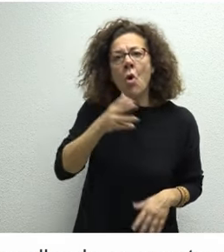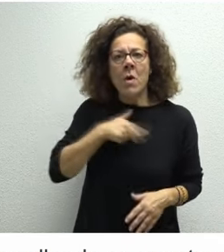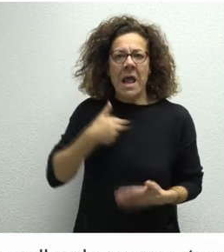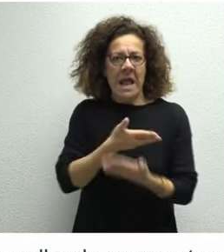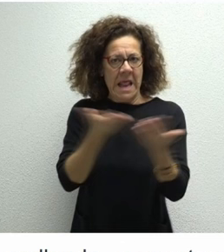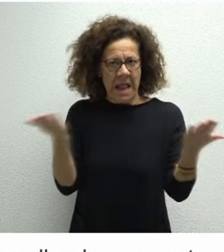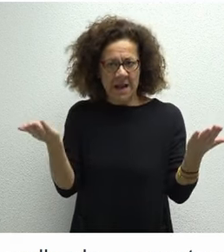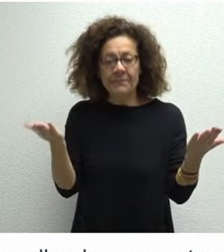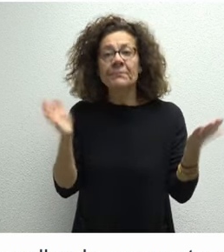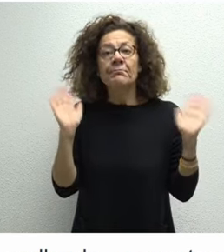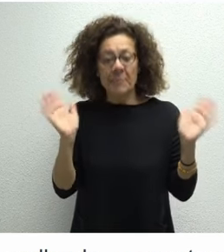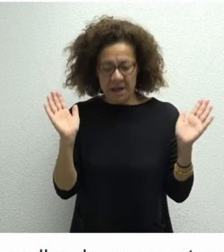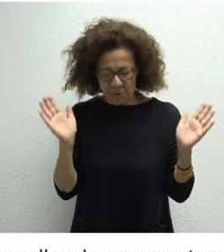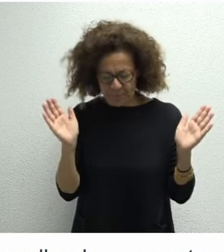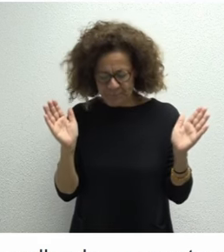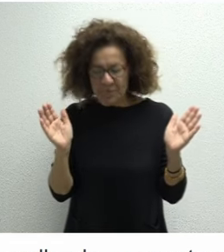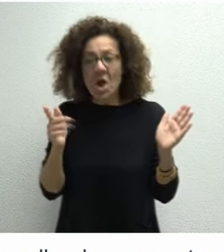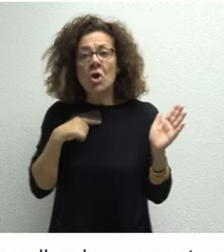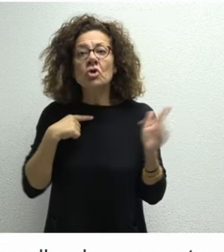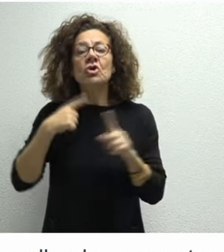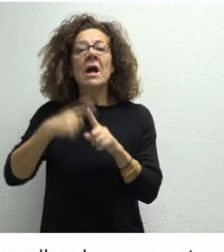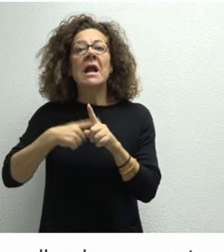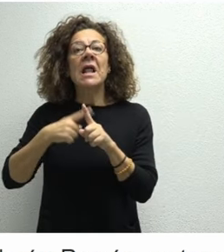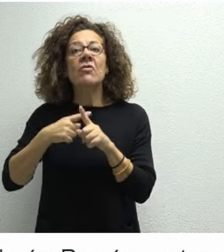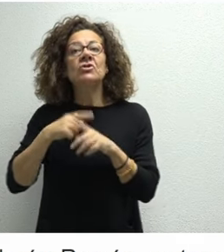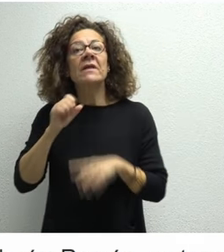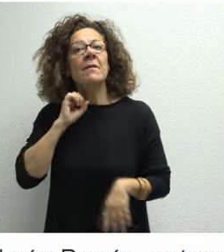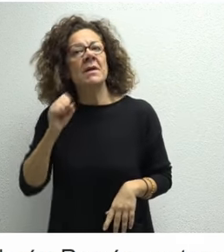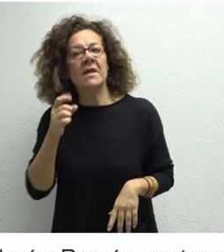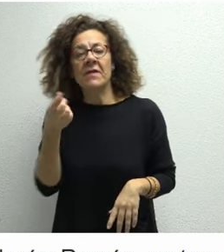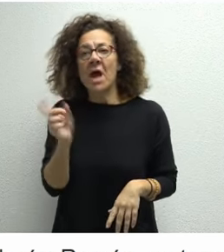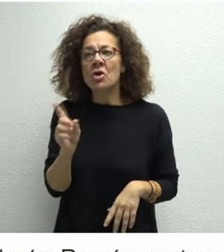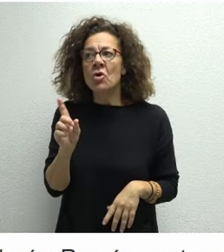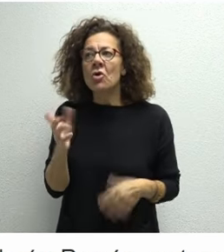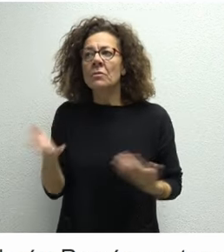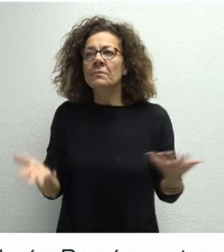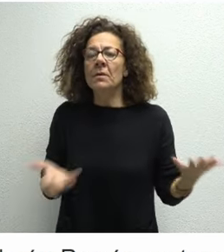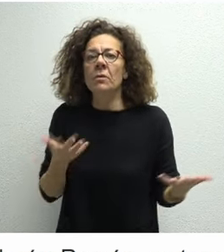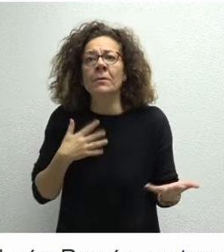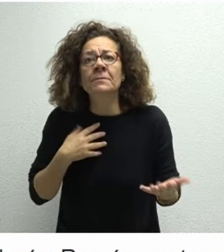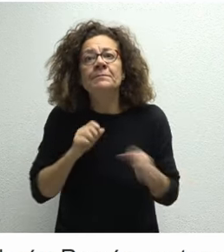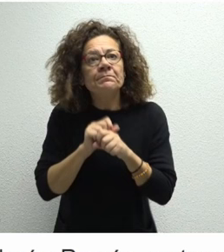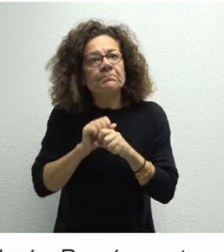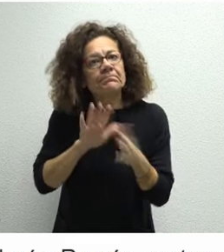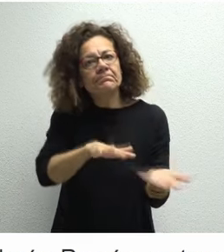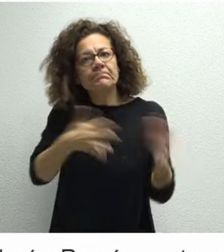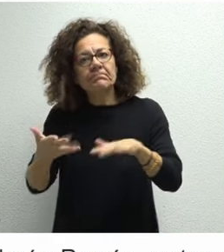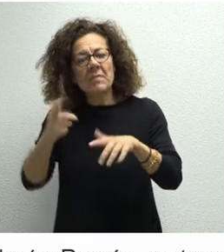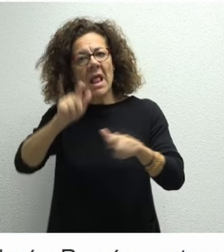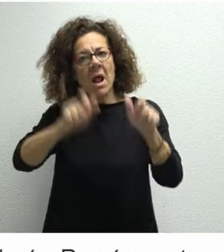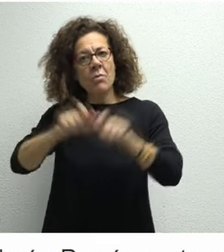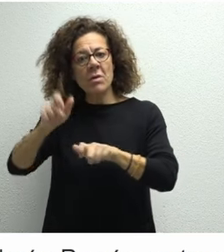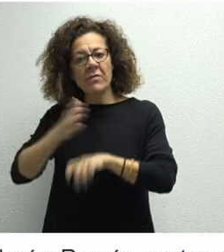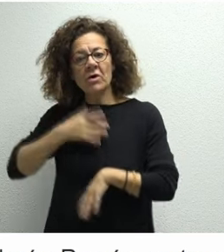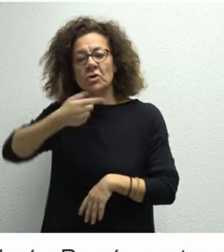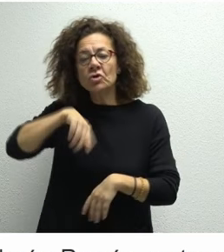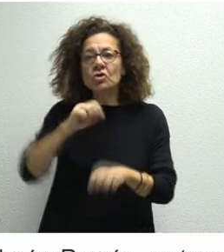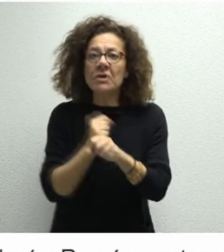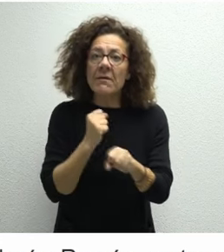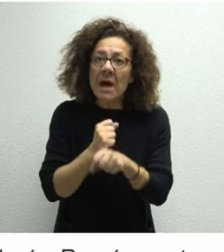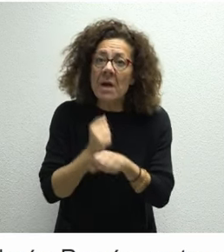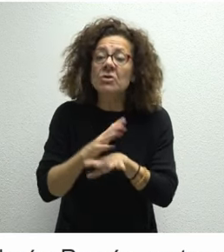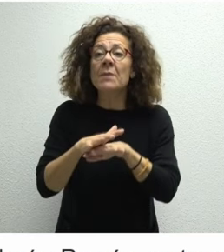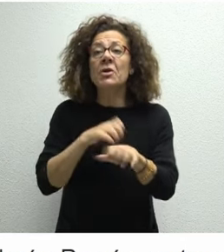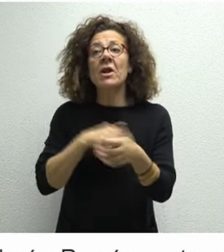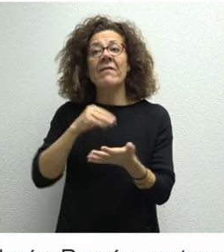eh pero los grados de dependencia no son eh extrapolables a la población con la que trabajamos eh la